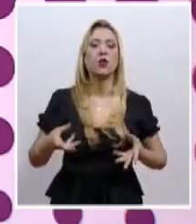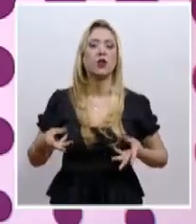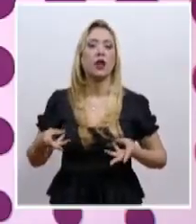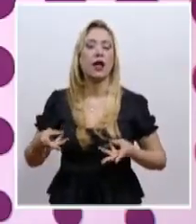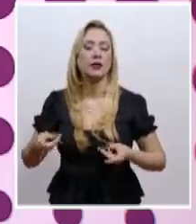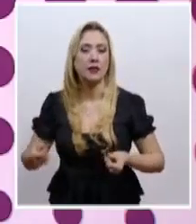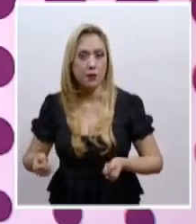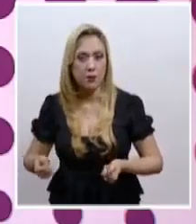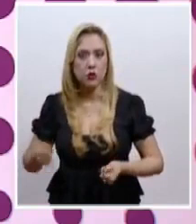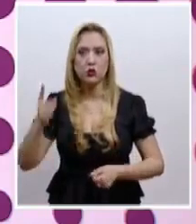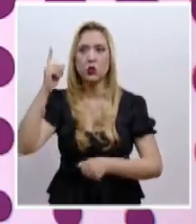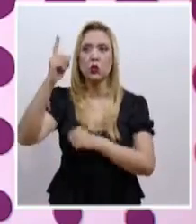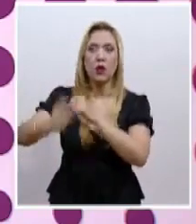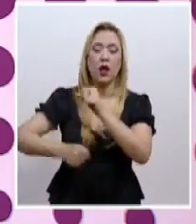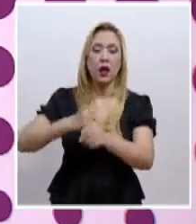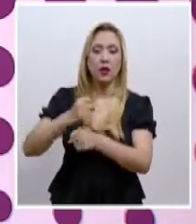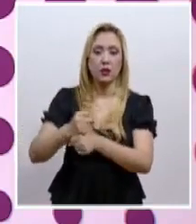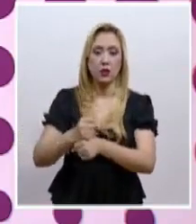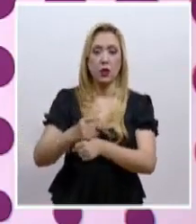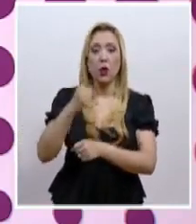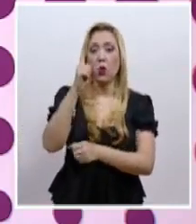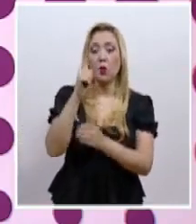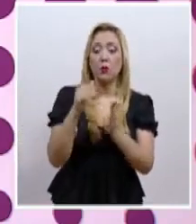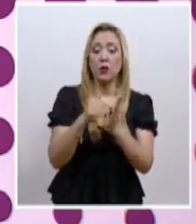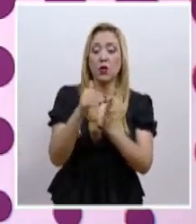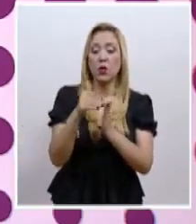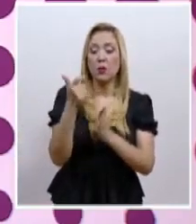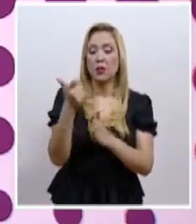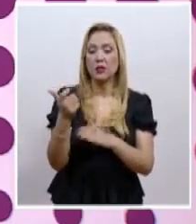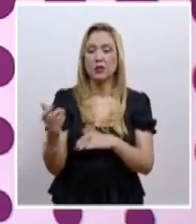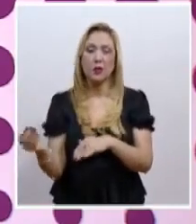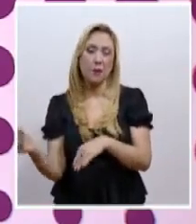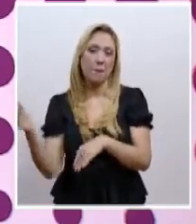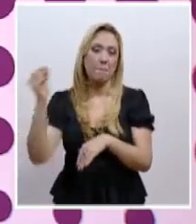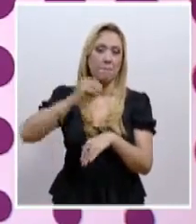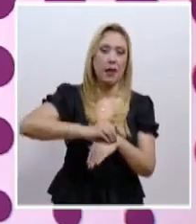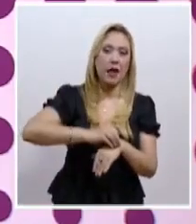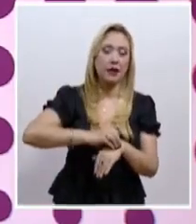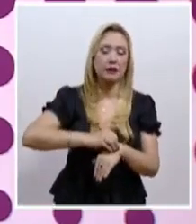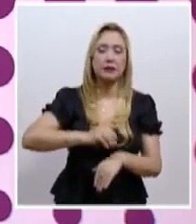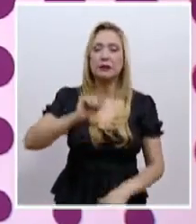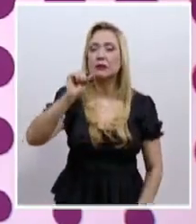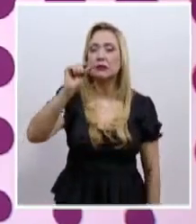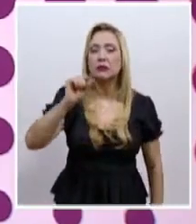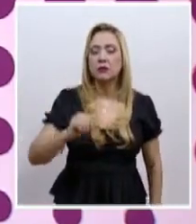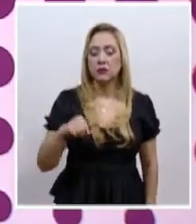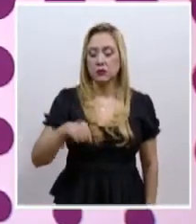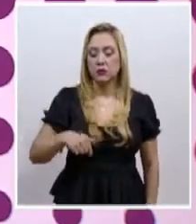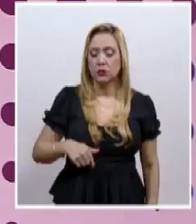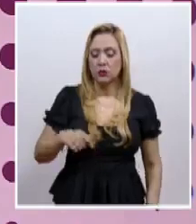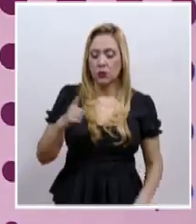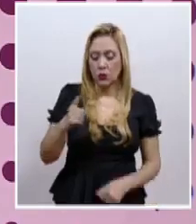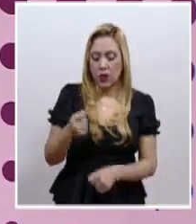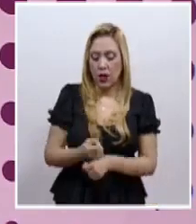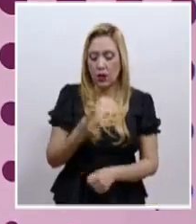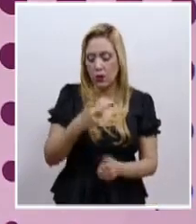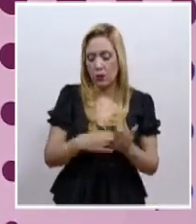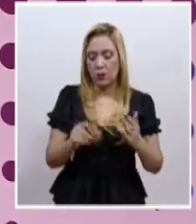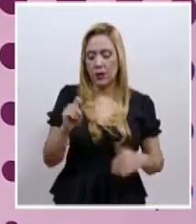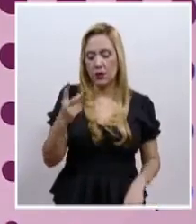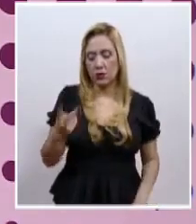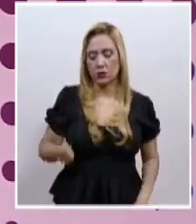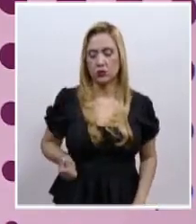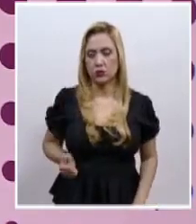gastar el año que entra. Es 1 billón de pesos más, poquito más de 1 billón de pesos más de lo que nos gastamos este año. Es decir, en